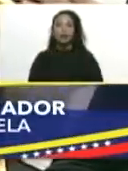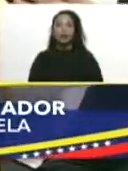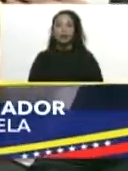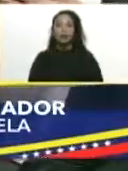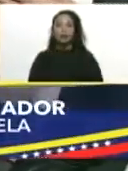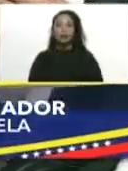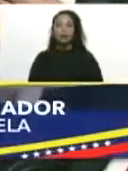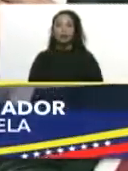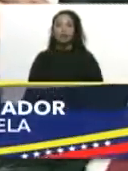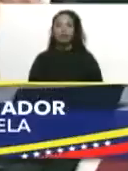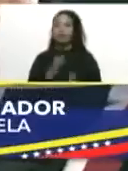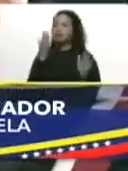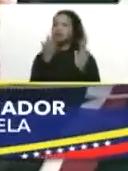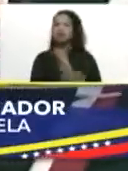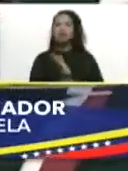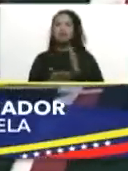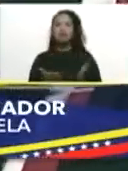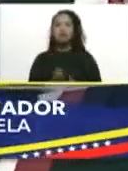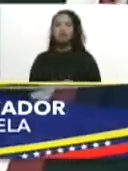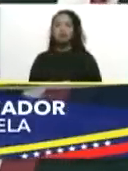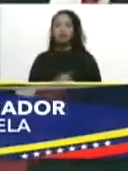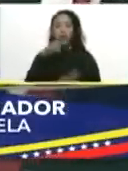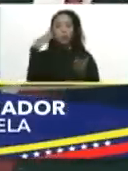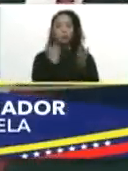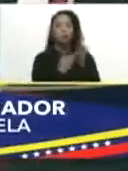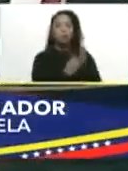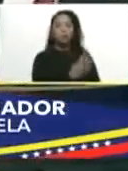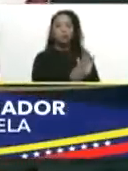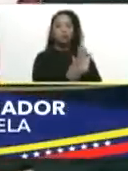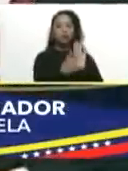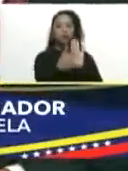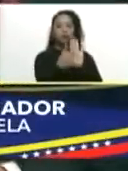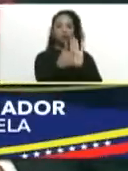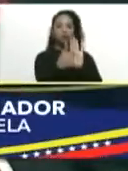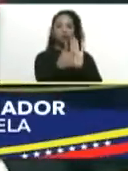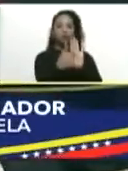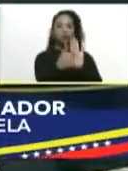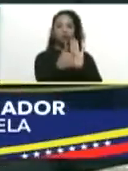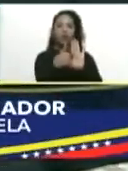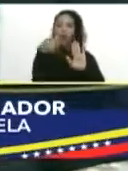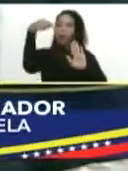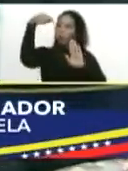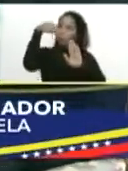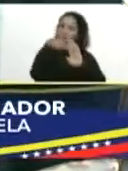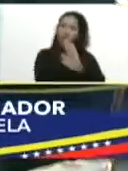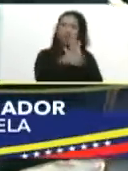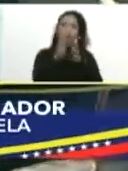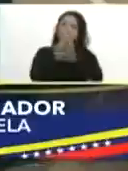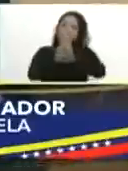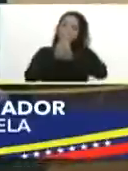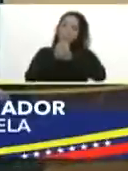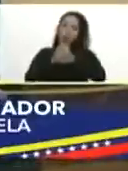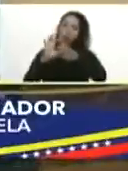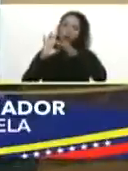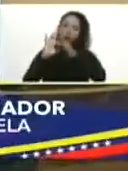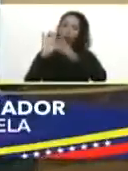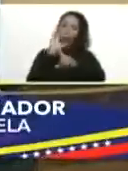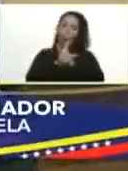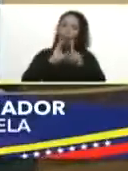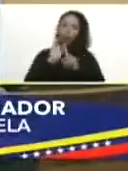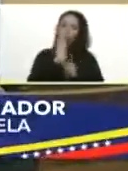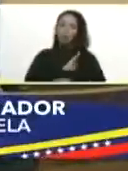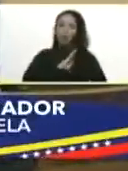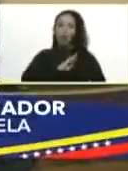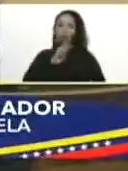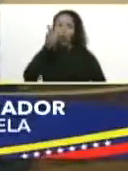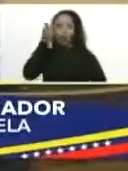Y sobre todo demuestra una vez más la profunda amistad tradicional entre